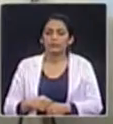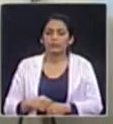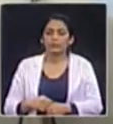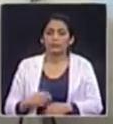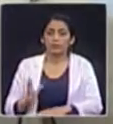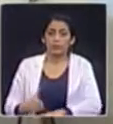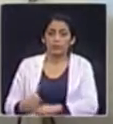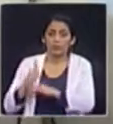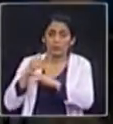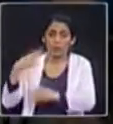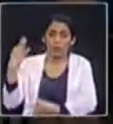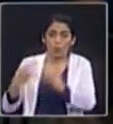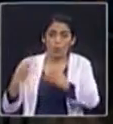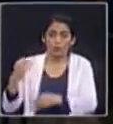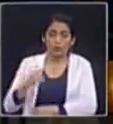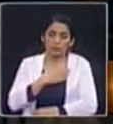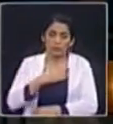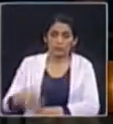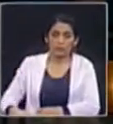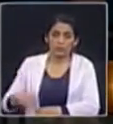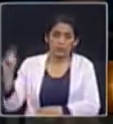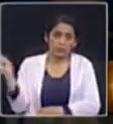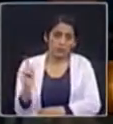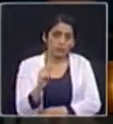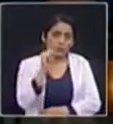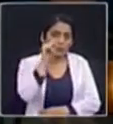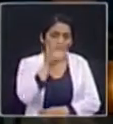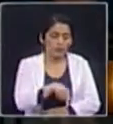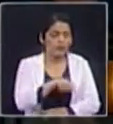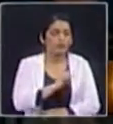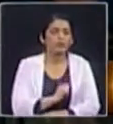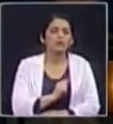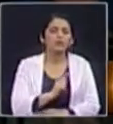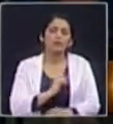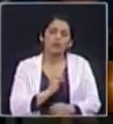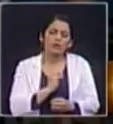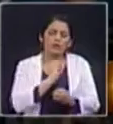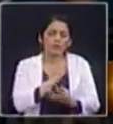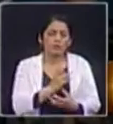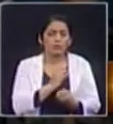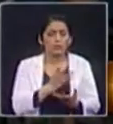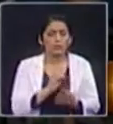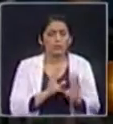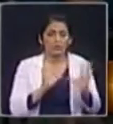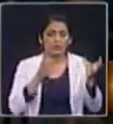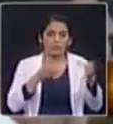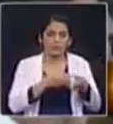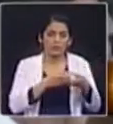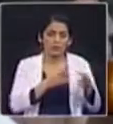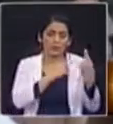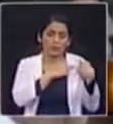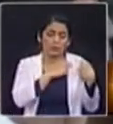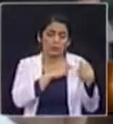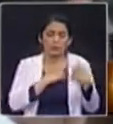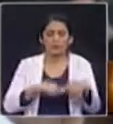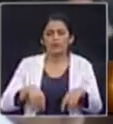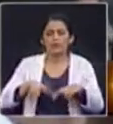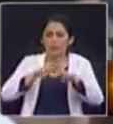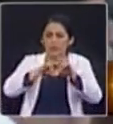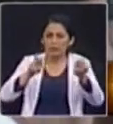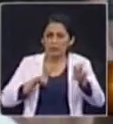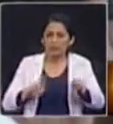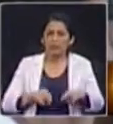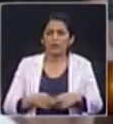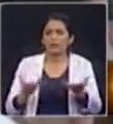Él acudió a la Comisión Especial, a la Comisión Ampetra, que investiga los delitos sexuales cometidos en